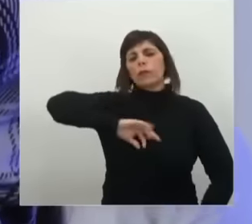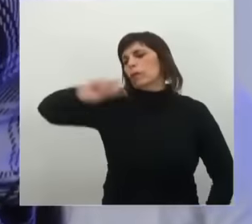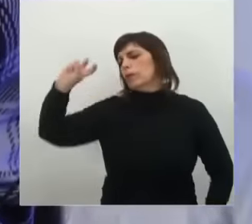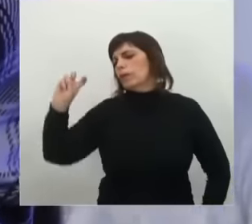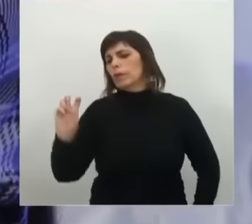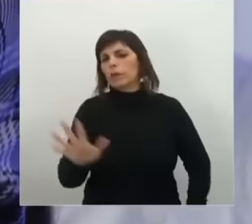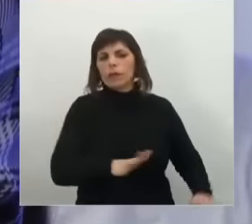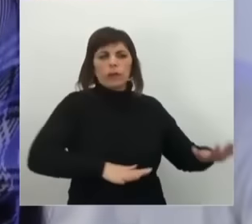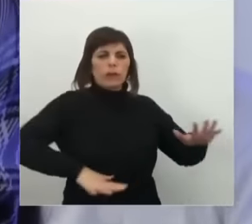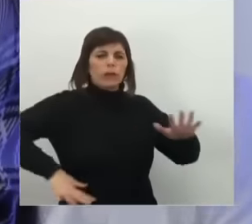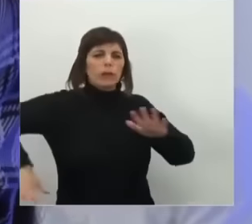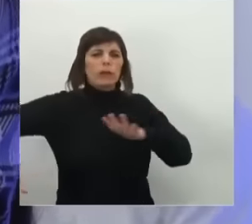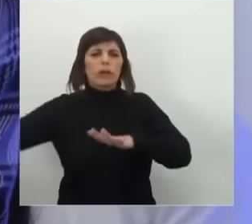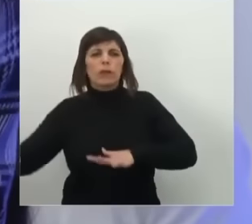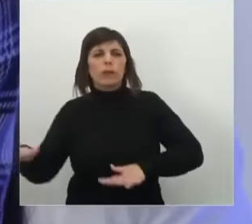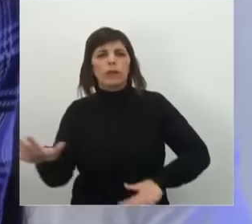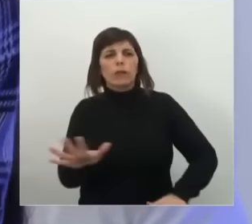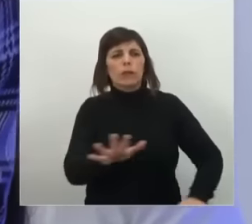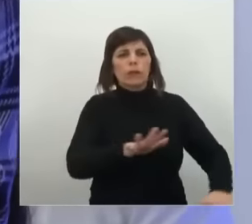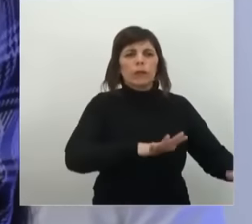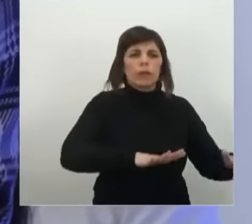ven muévete